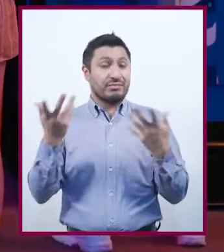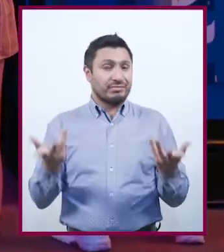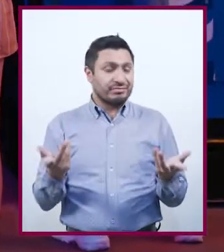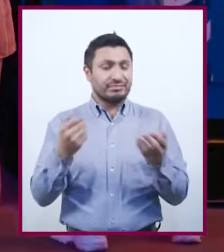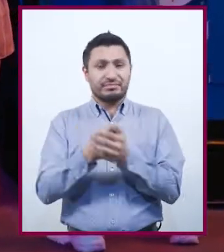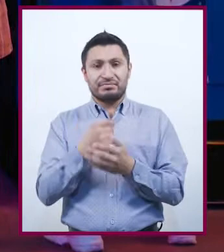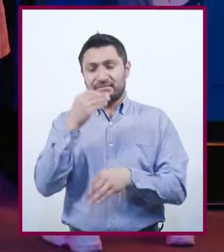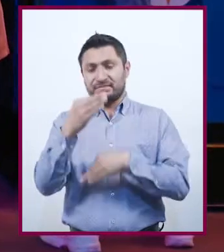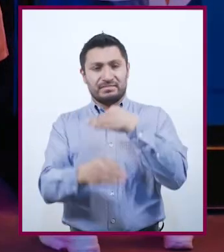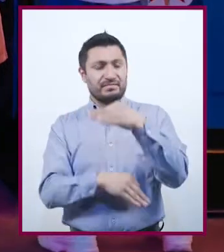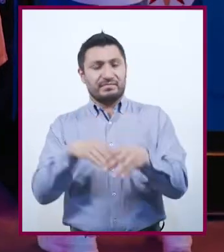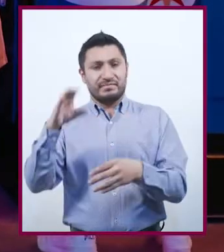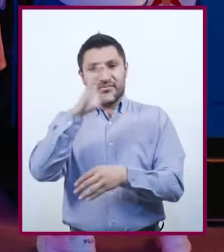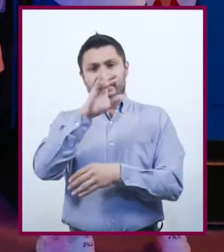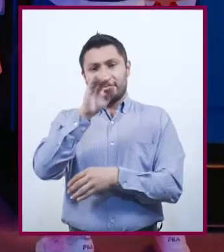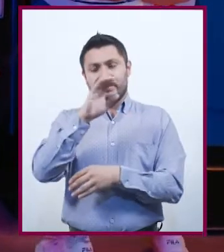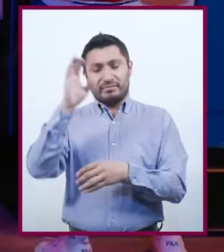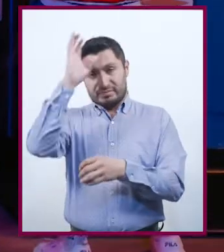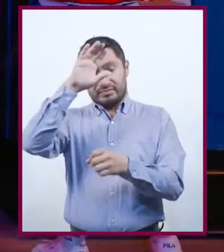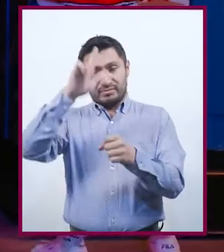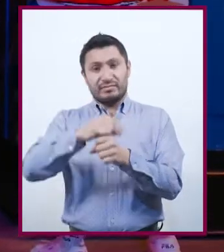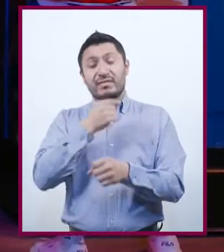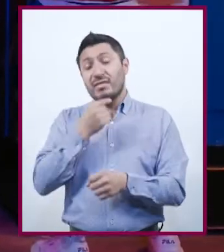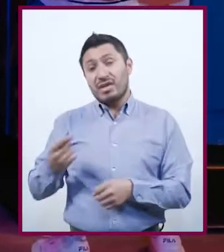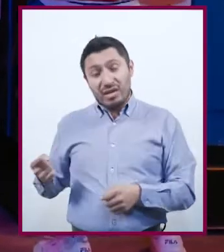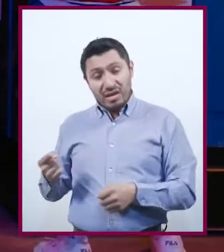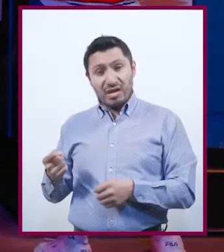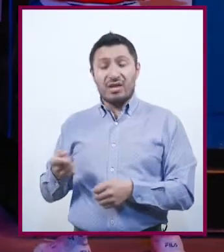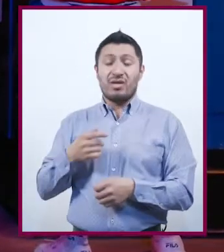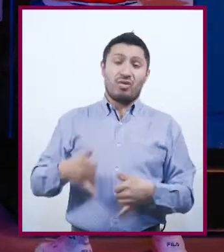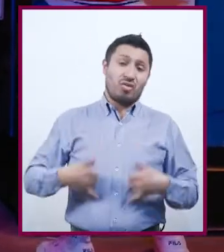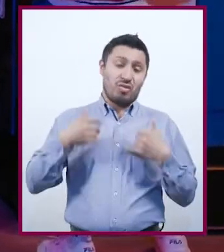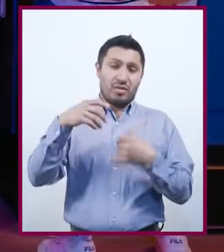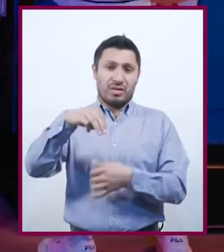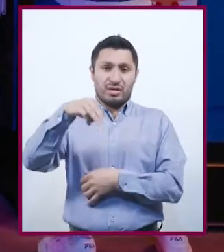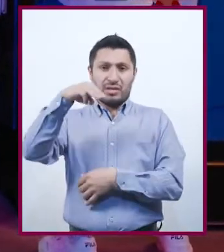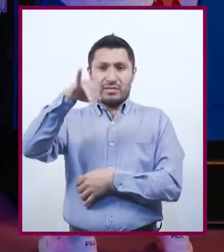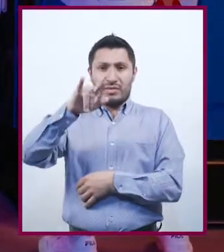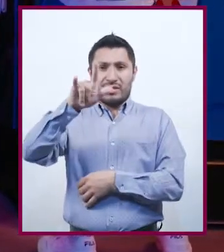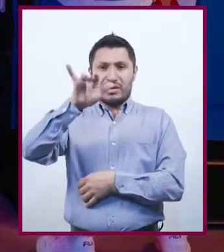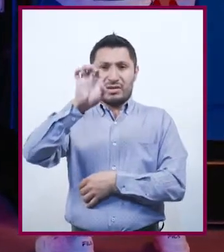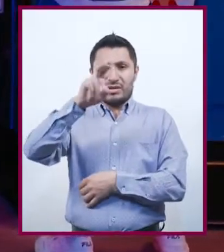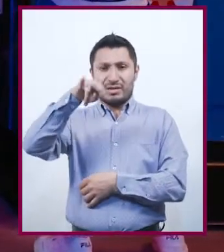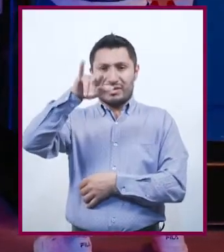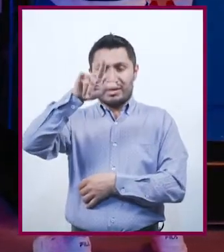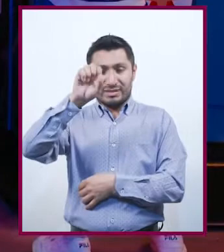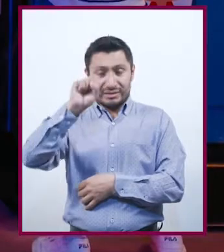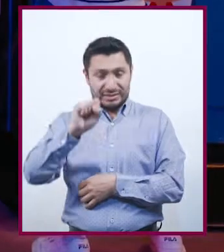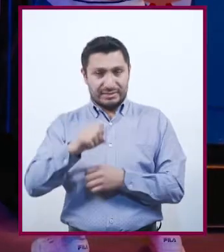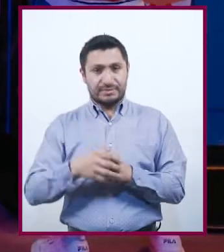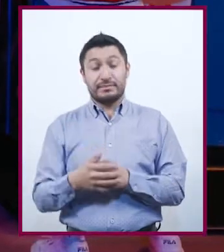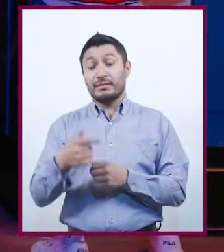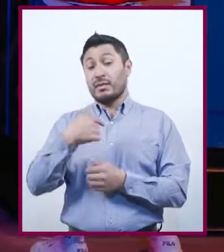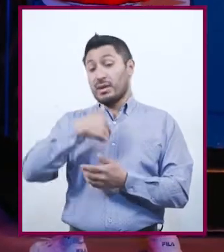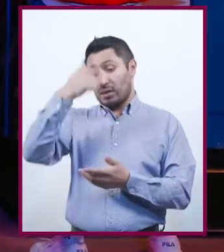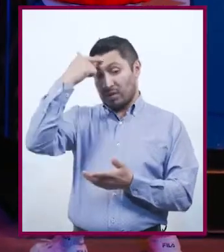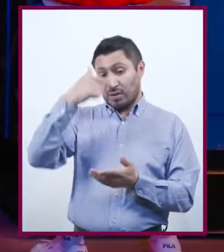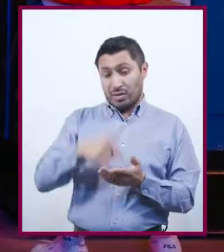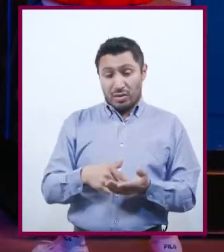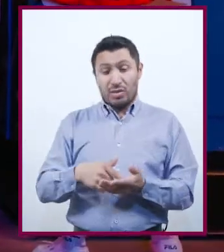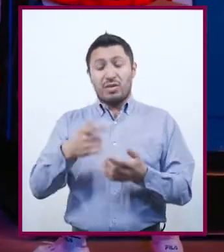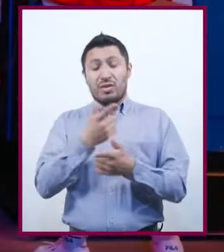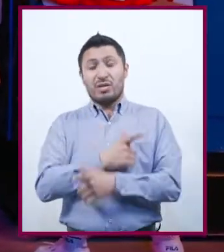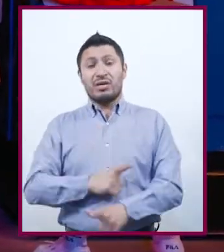fue una de las últimas generaciones más bonitas y que jamás volverán a repetirse. Y, y así como sostienen